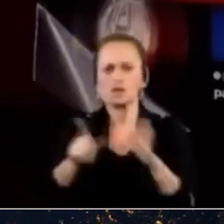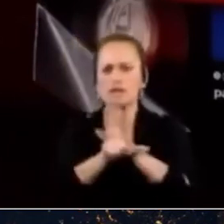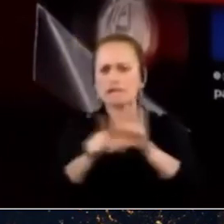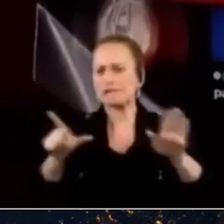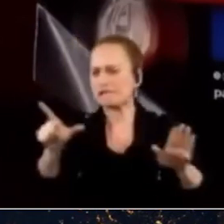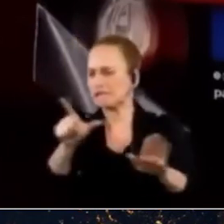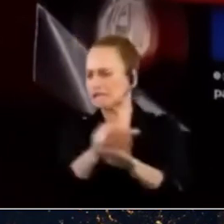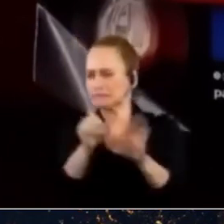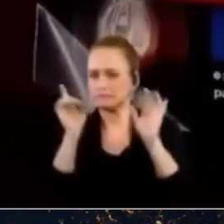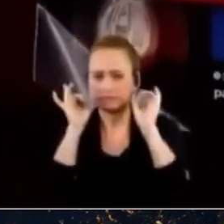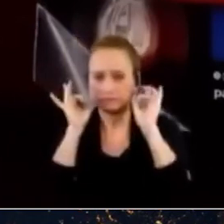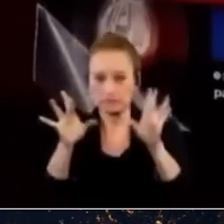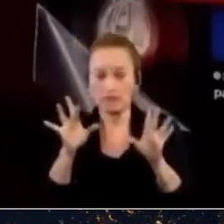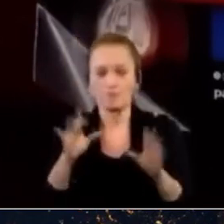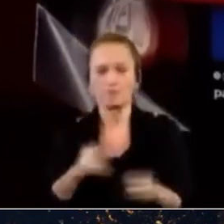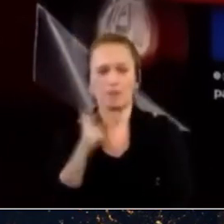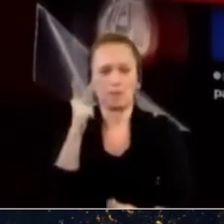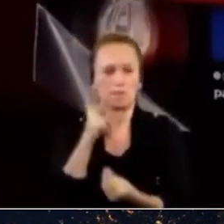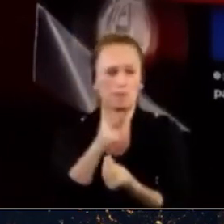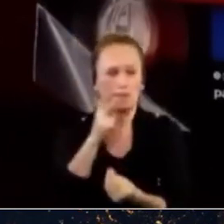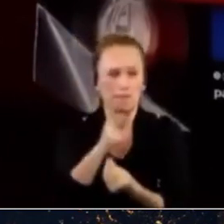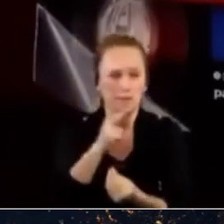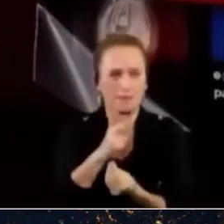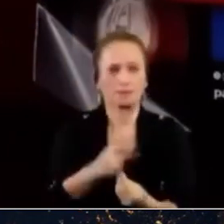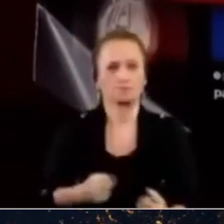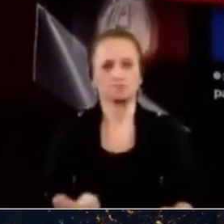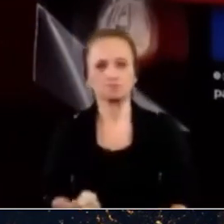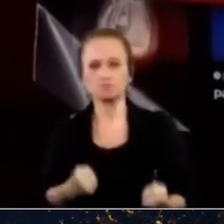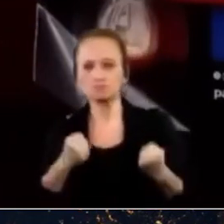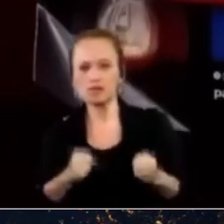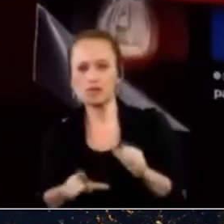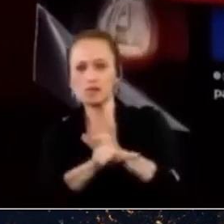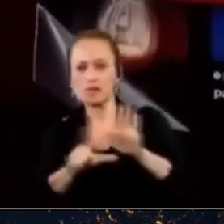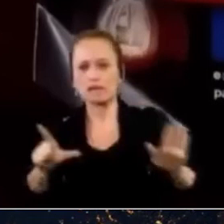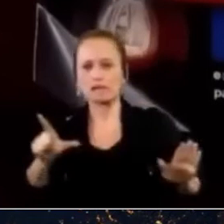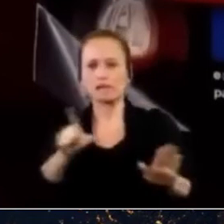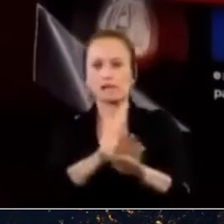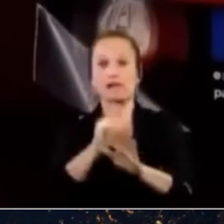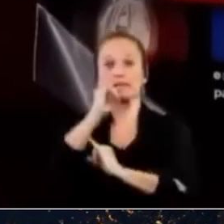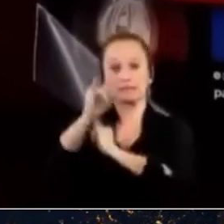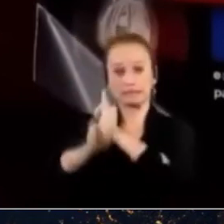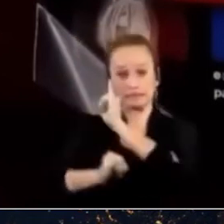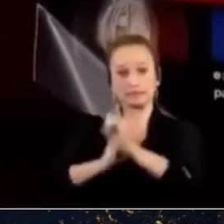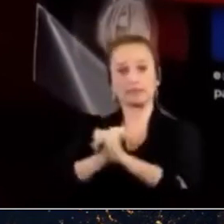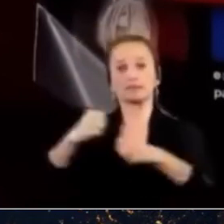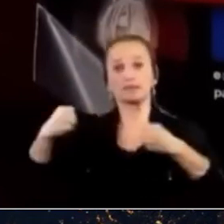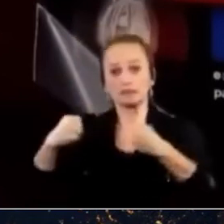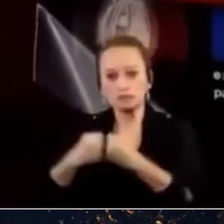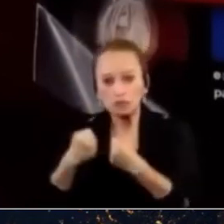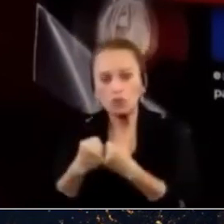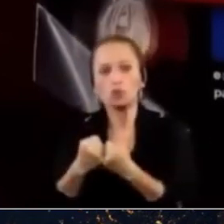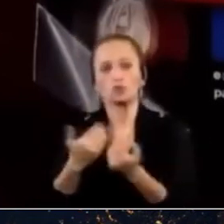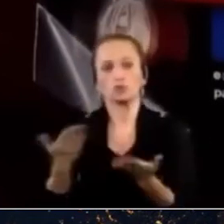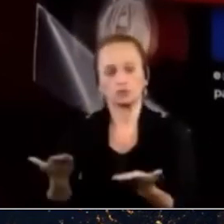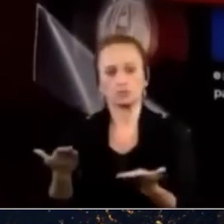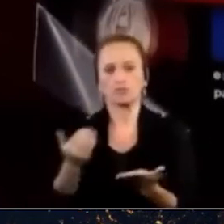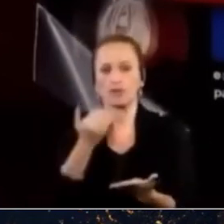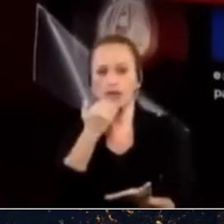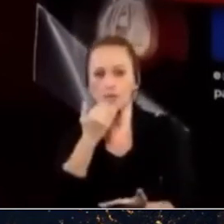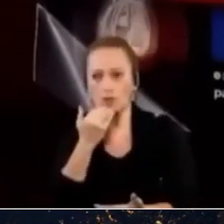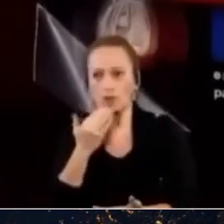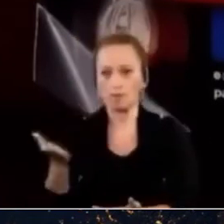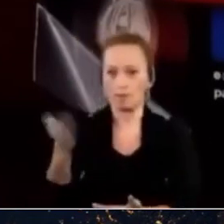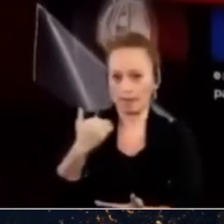crímenes, porque estos grupos hoy ejercen criminalidad transnacional, alquilan más